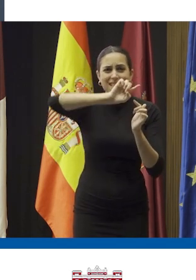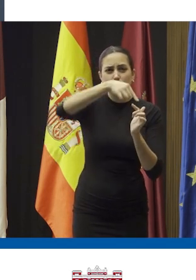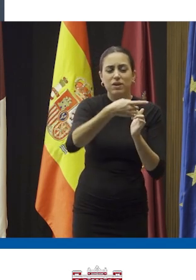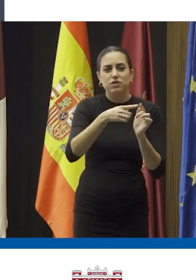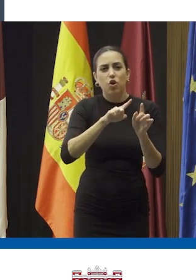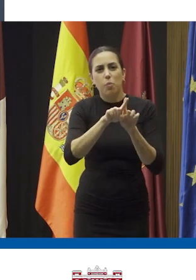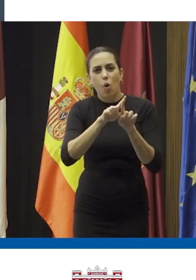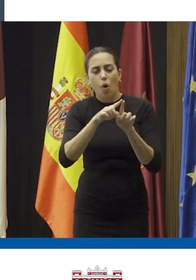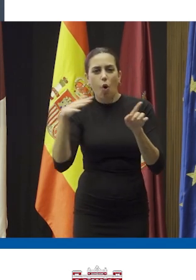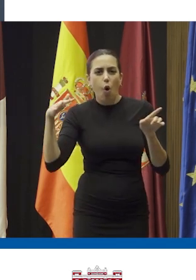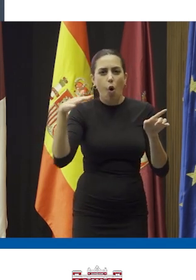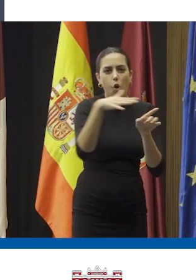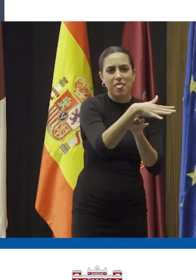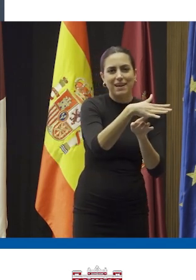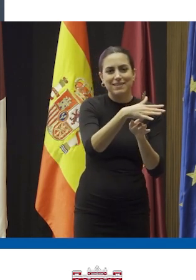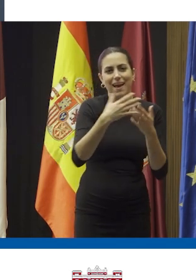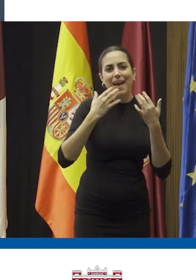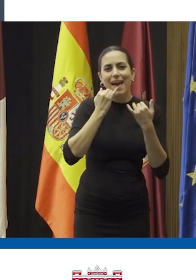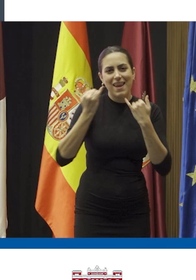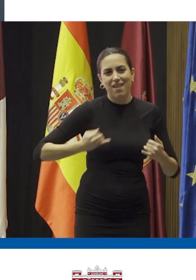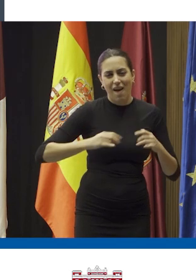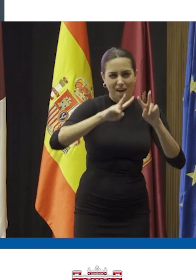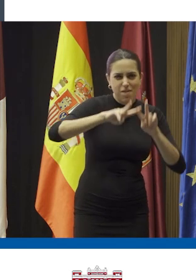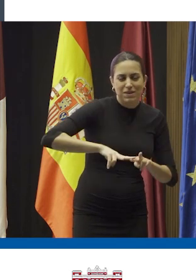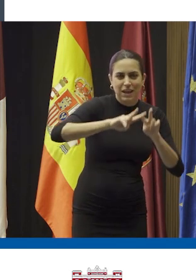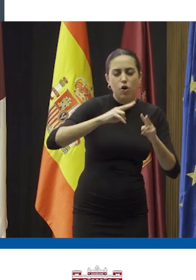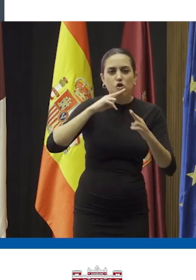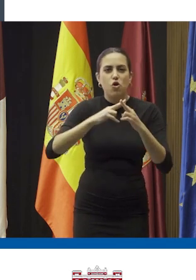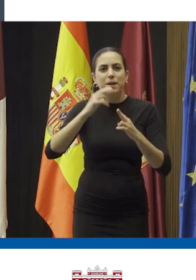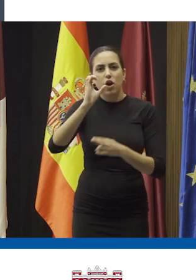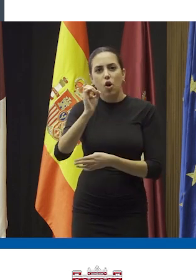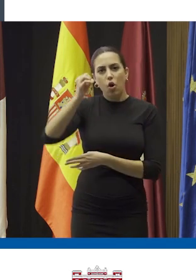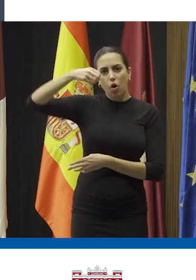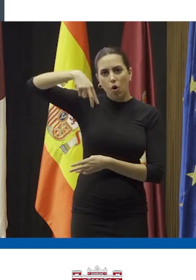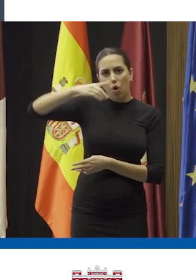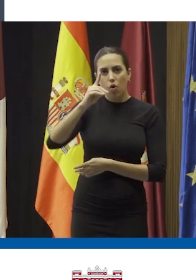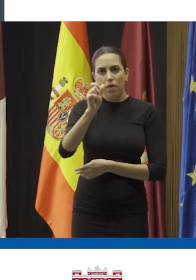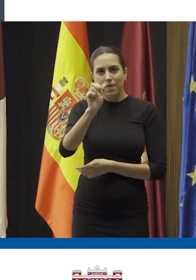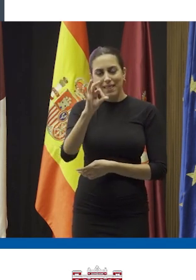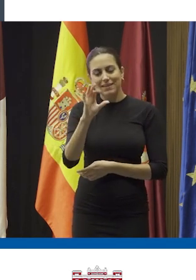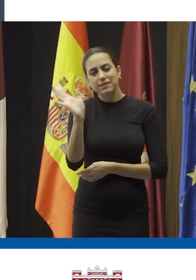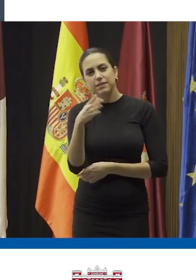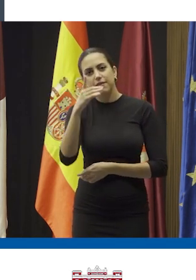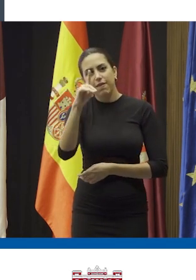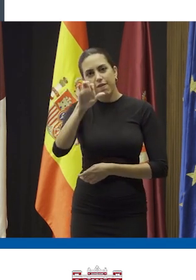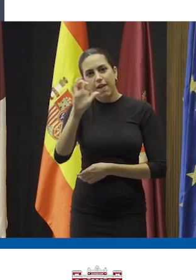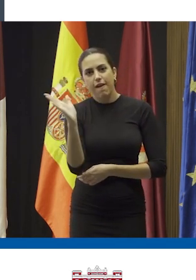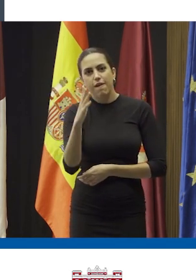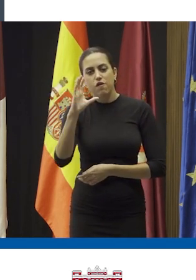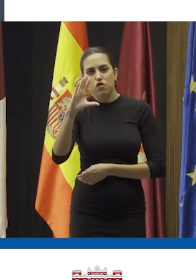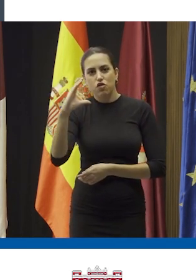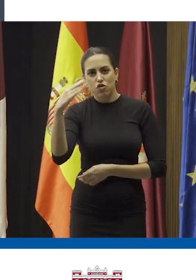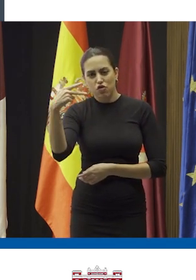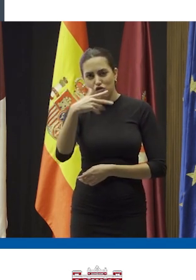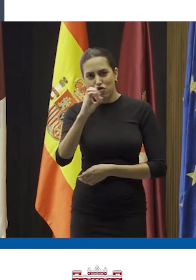energía, eran ondas de choque. Y entonces, la onda de choque, pues, producir una máquina especial que le sonaba seguro. Esta máquina se ha